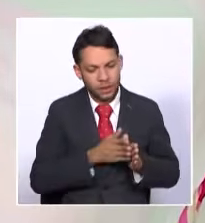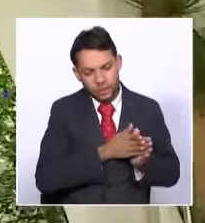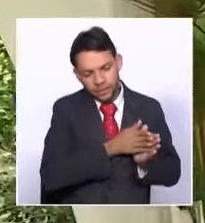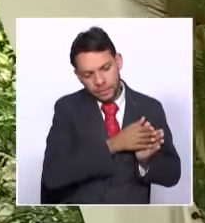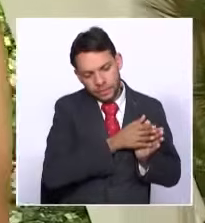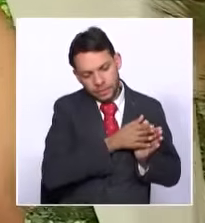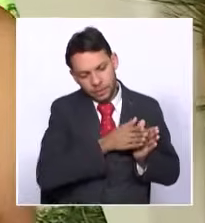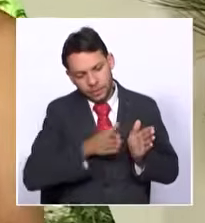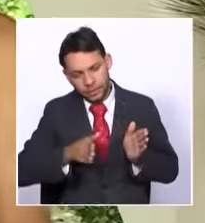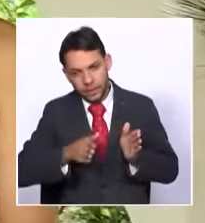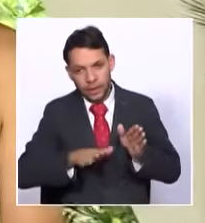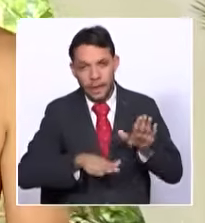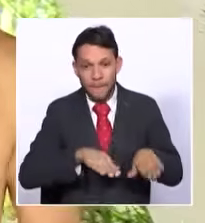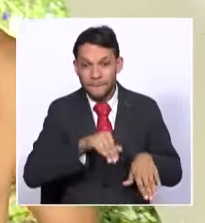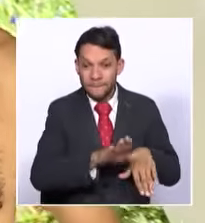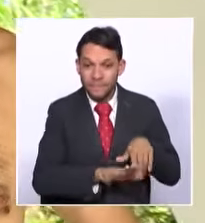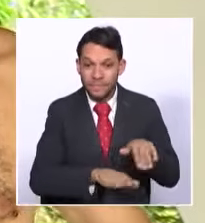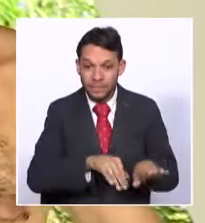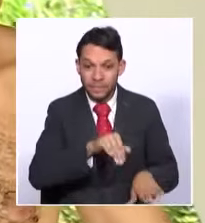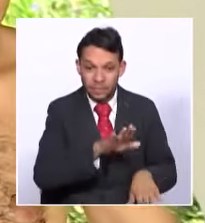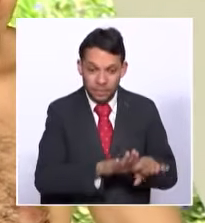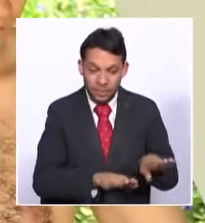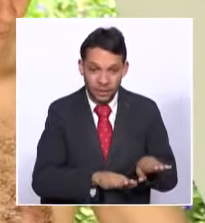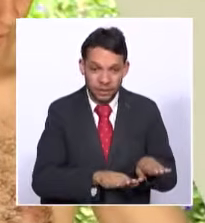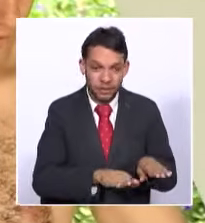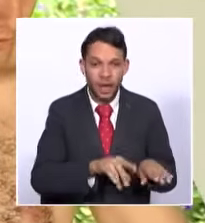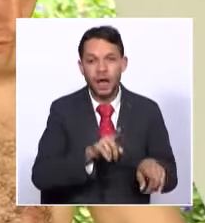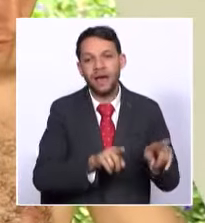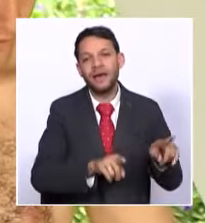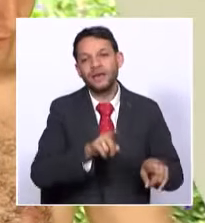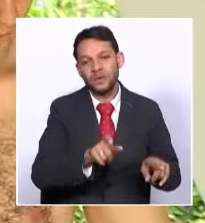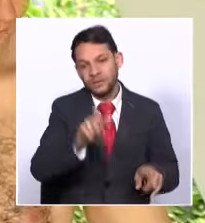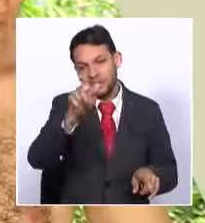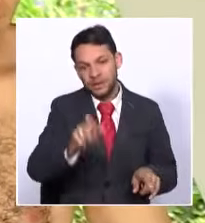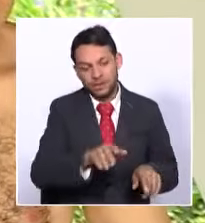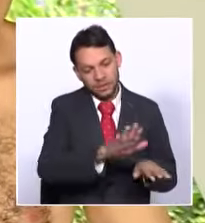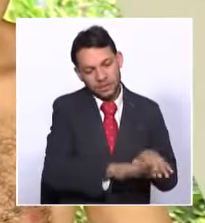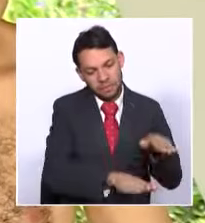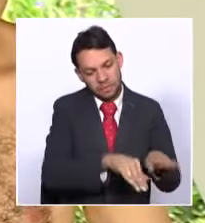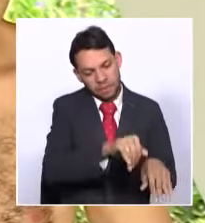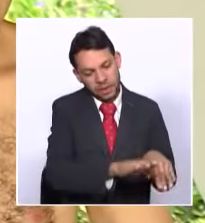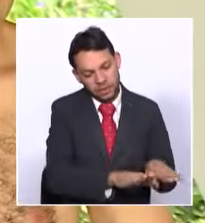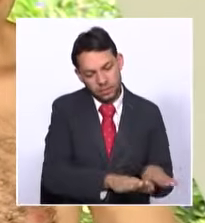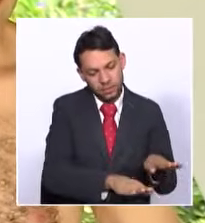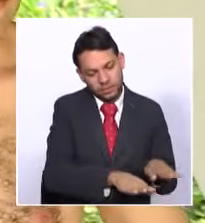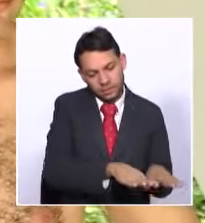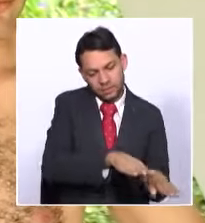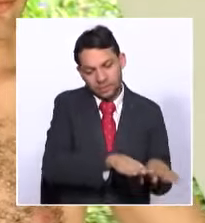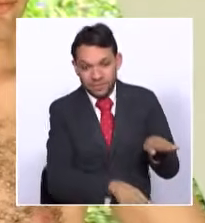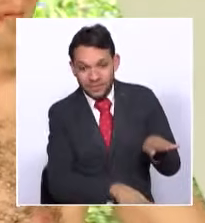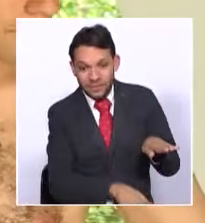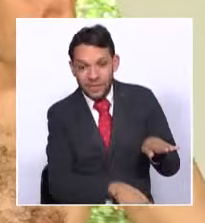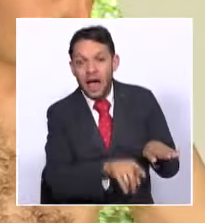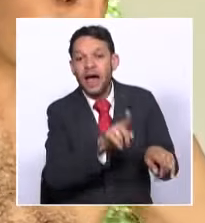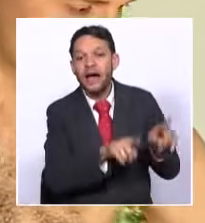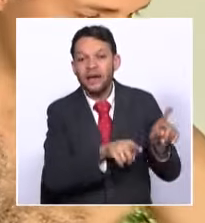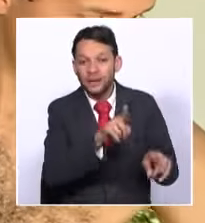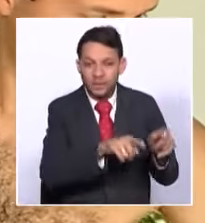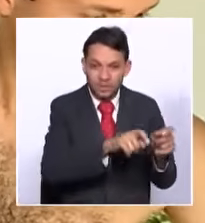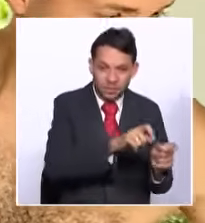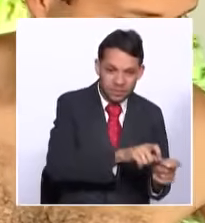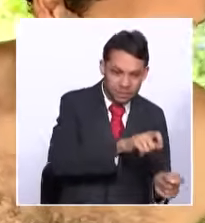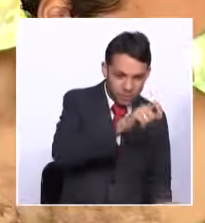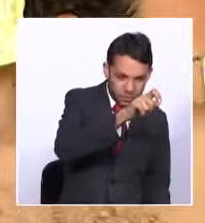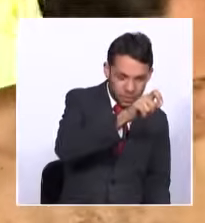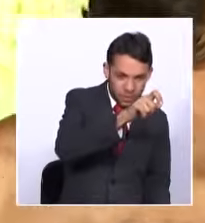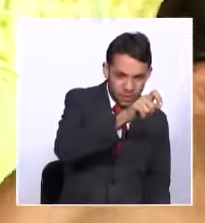una pierna con respecto a la otra. Entonces nos ha ocurrido muchas veces que muchos de los dolores es